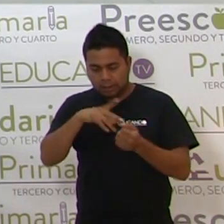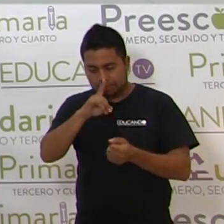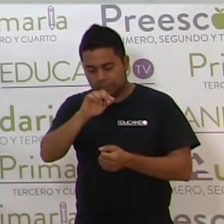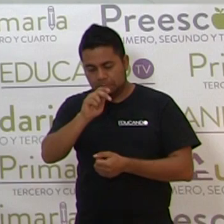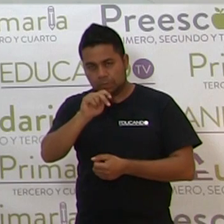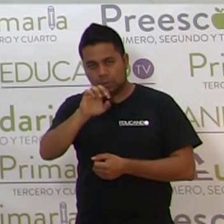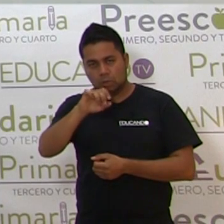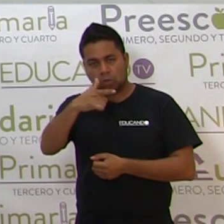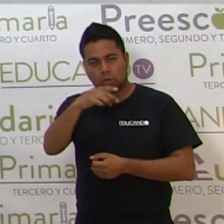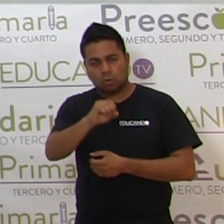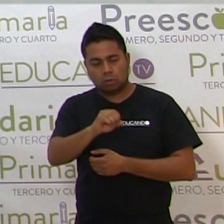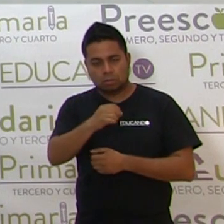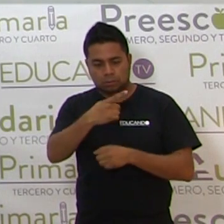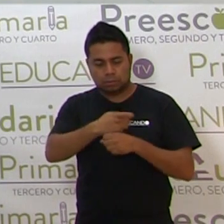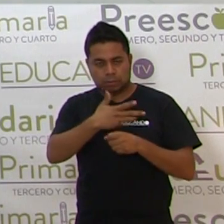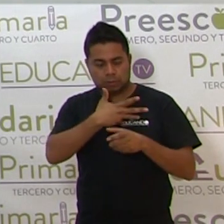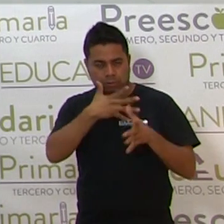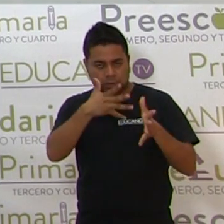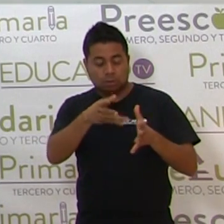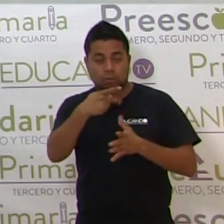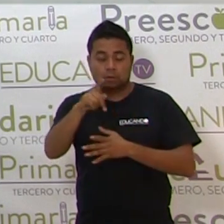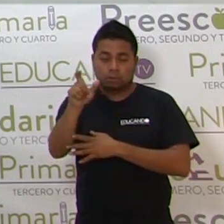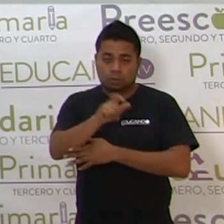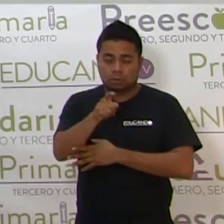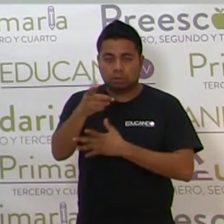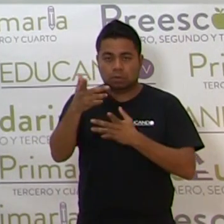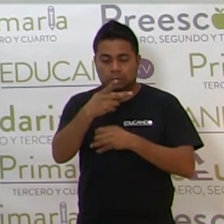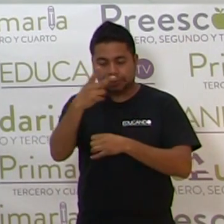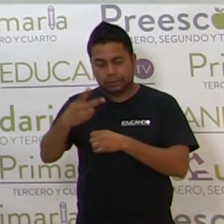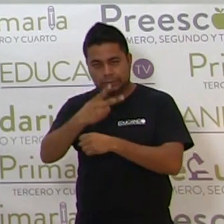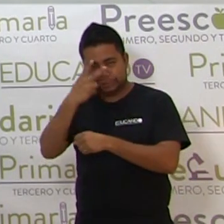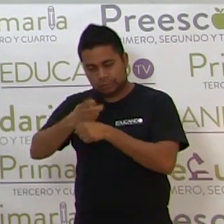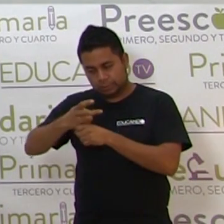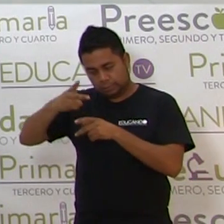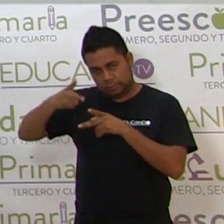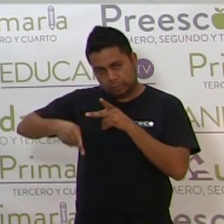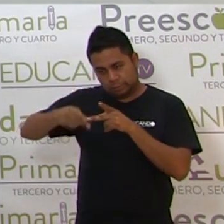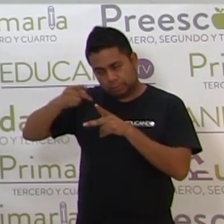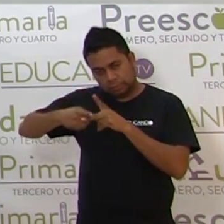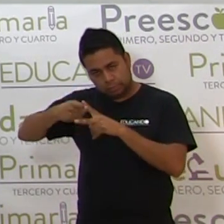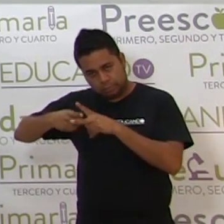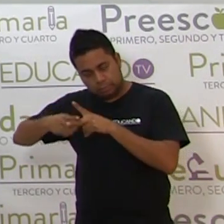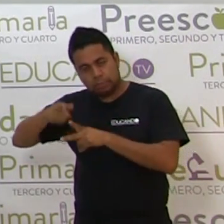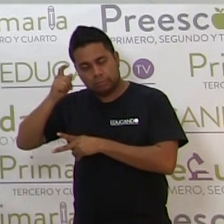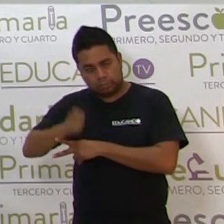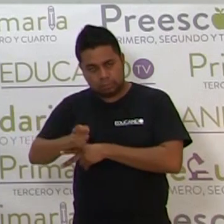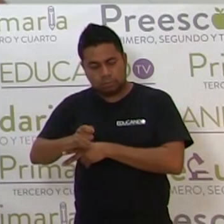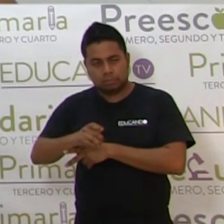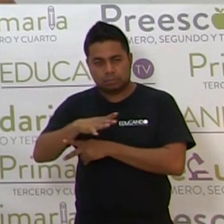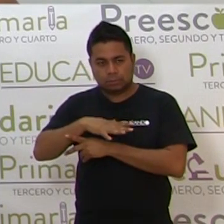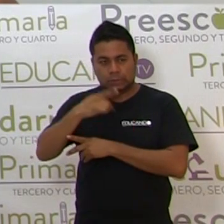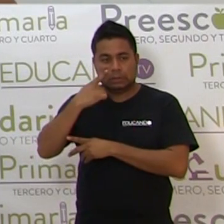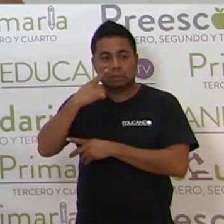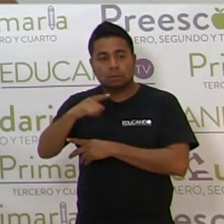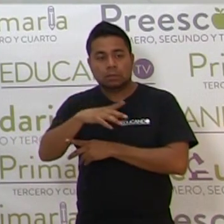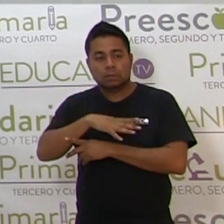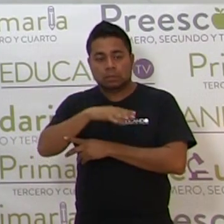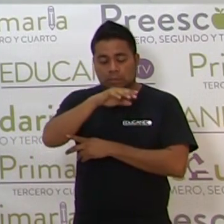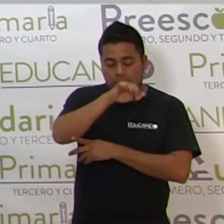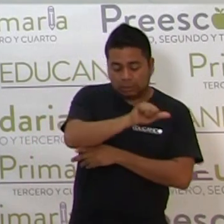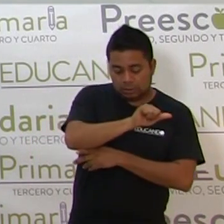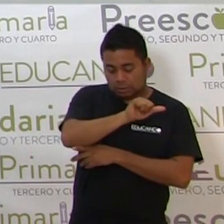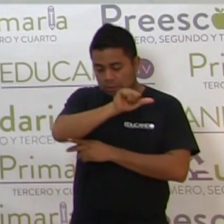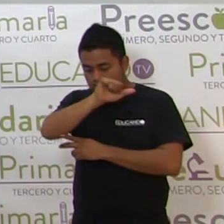primera. Pero, al momento de realizar el segundo conteo, estamos viendo que A y